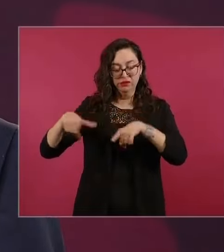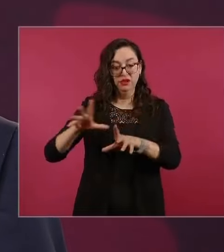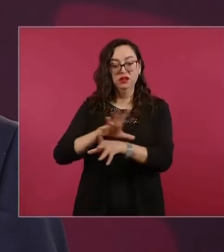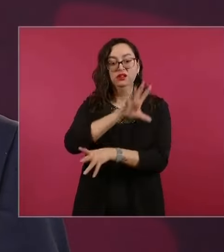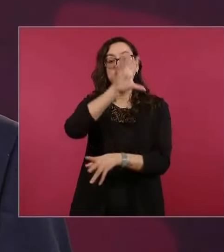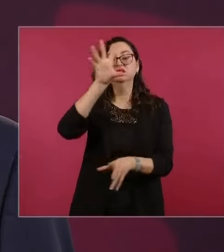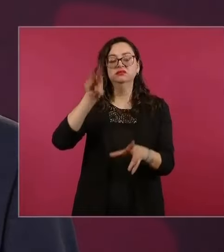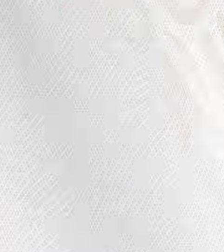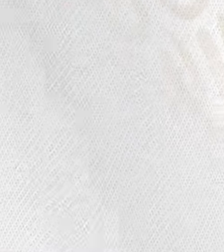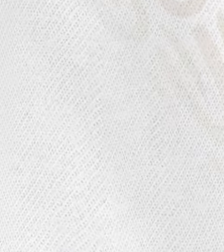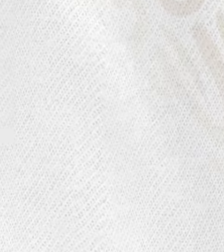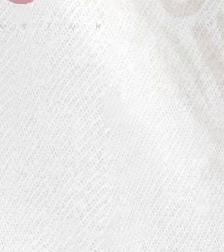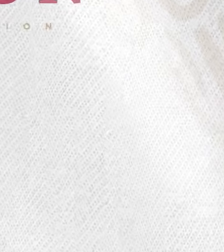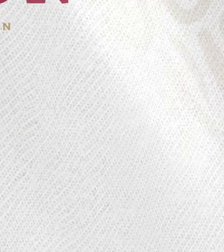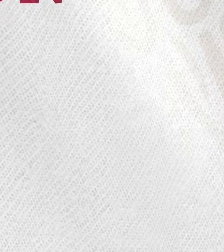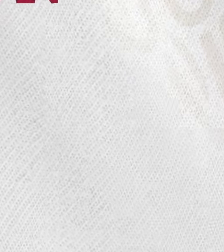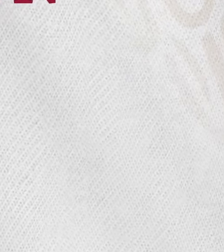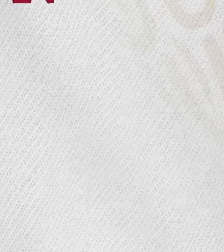que aquí se ha vertido.